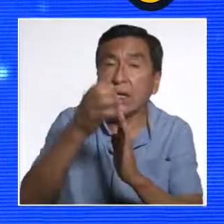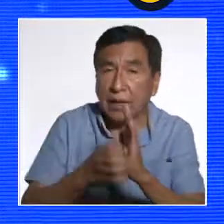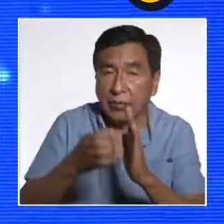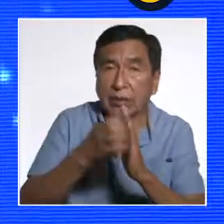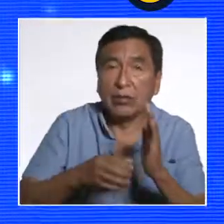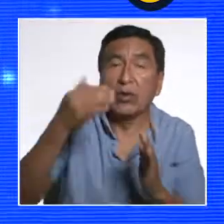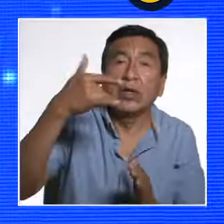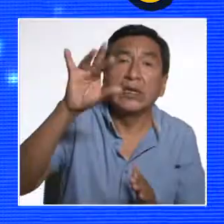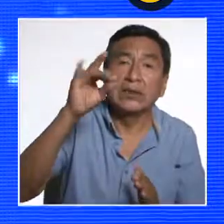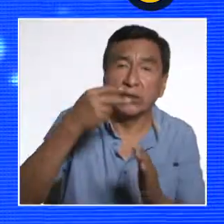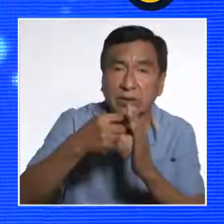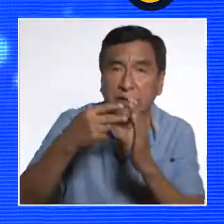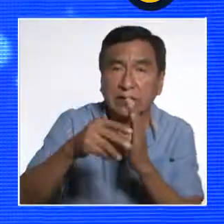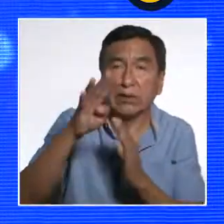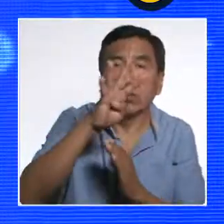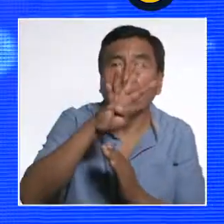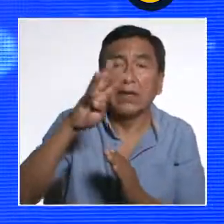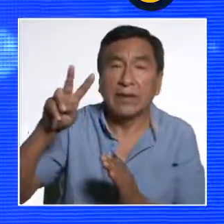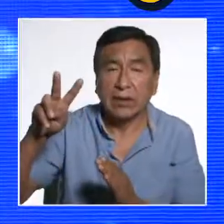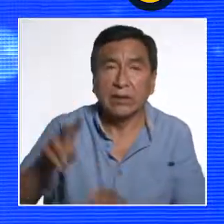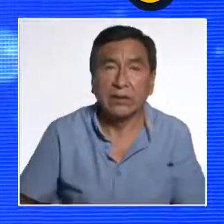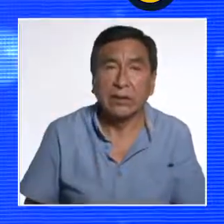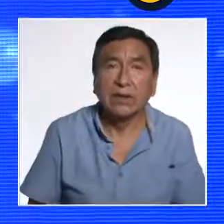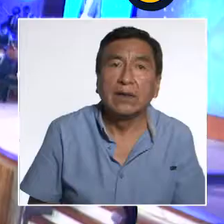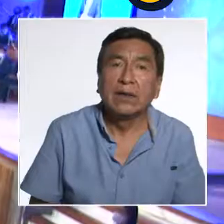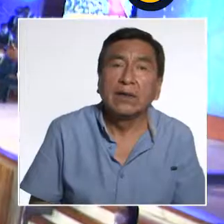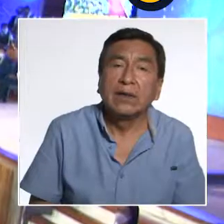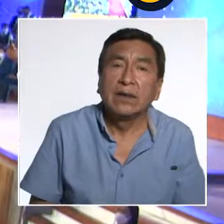capítulo 18, versículo 42.